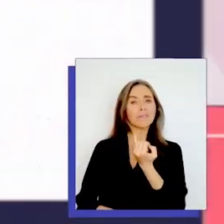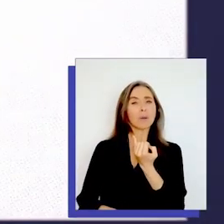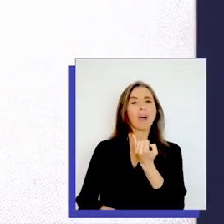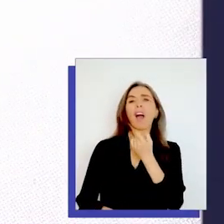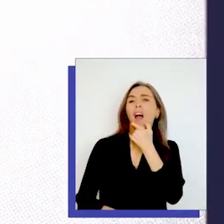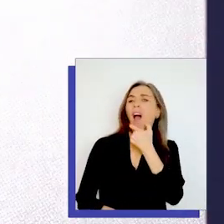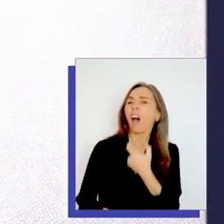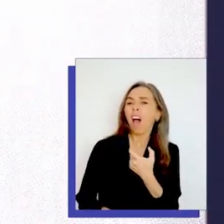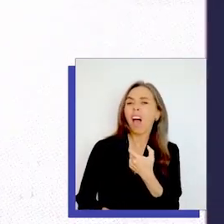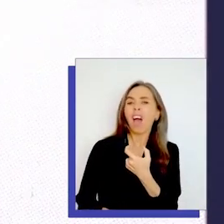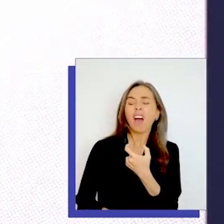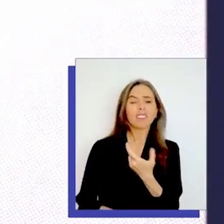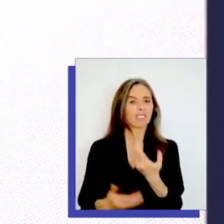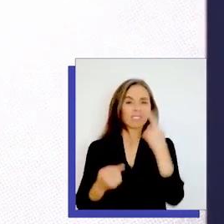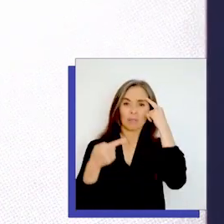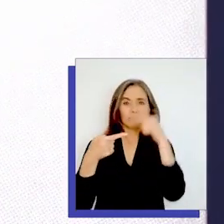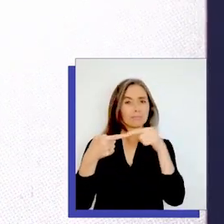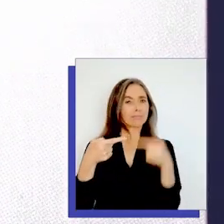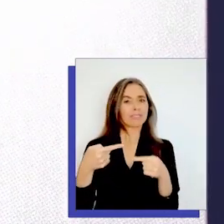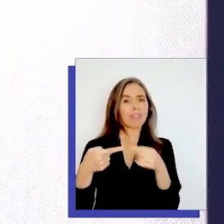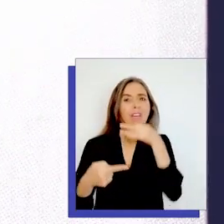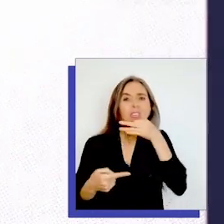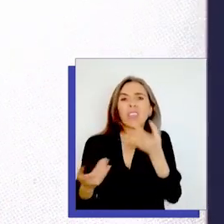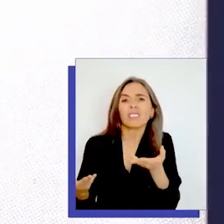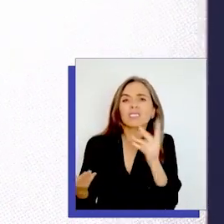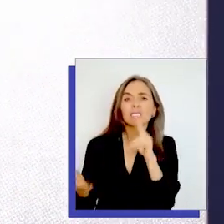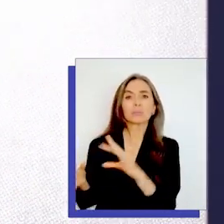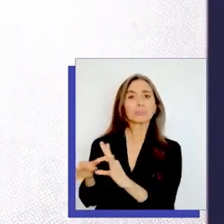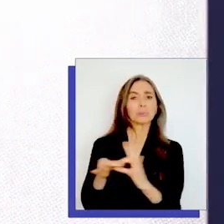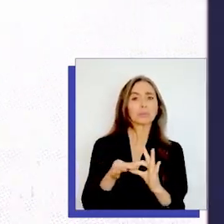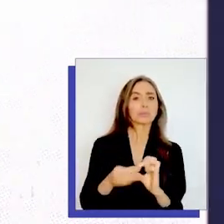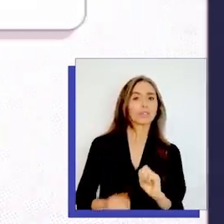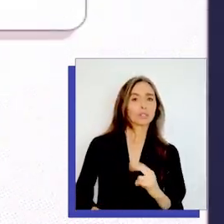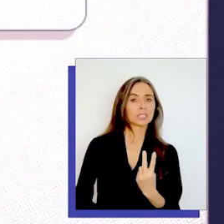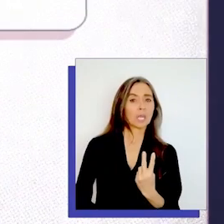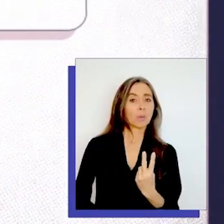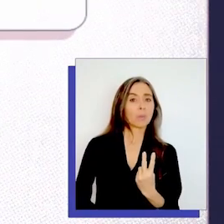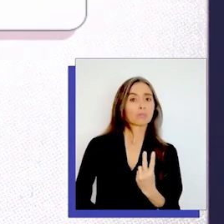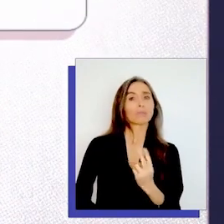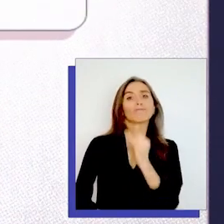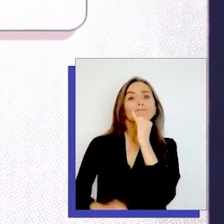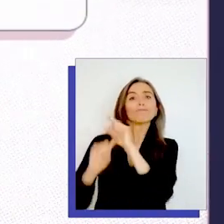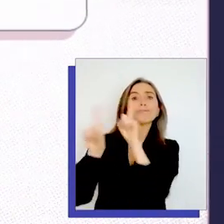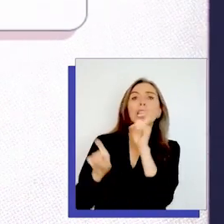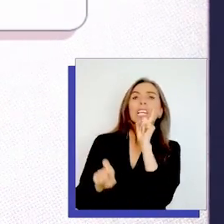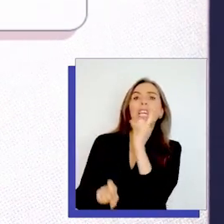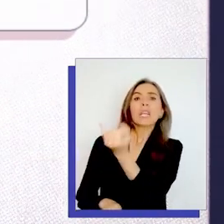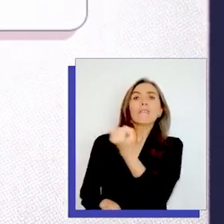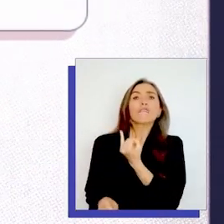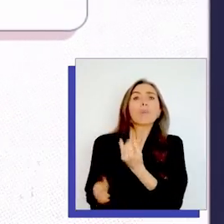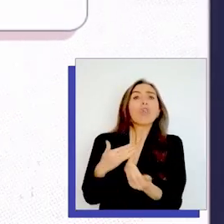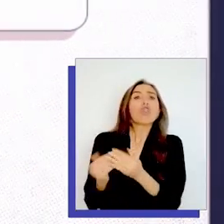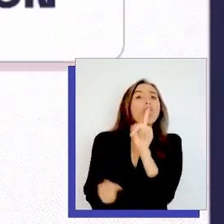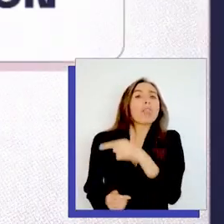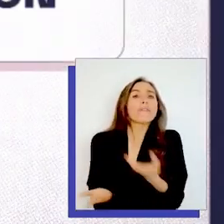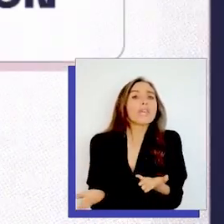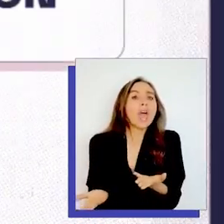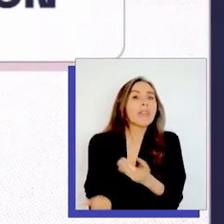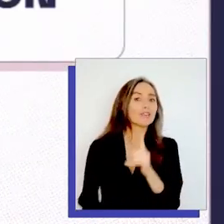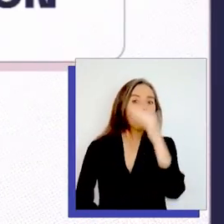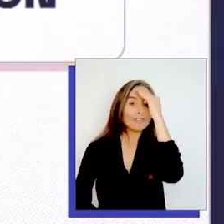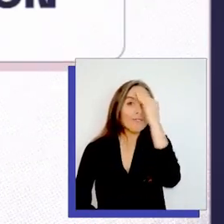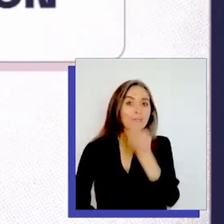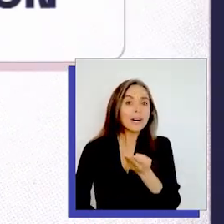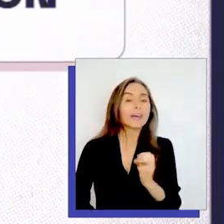llamar tu atención con afirmaciones desconcertantes, ilógicas o aseveraciones infundadas. 2. No provienen de una fuente confiable.